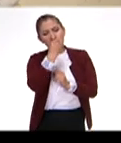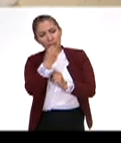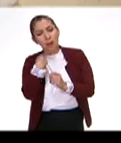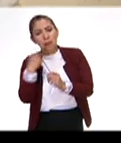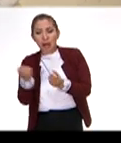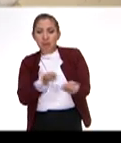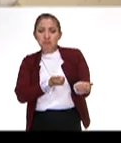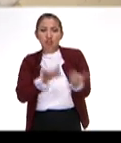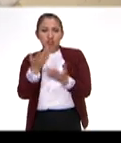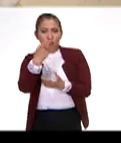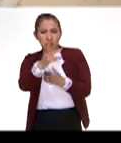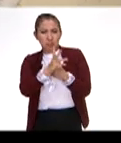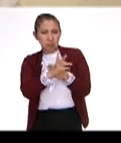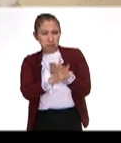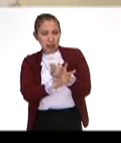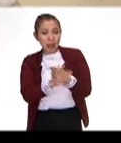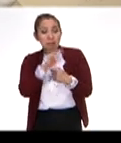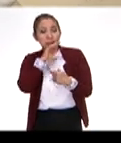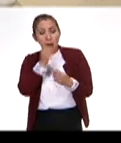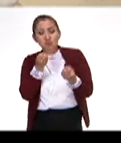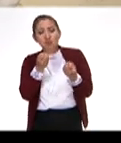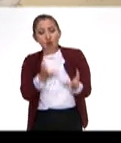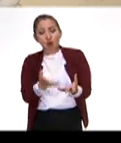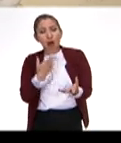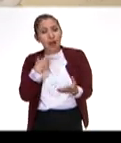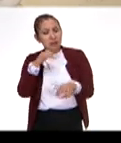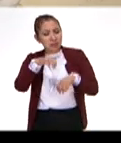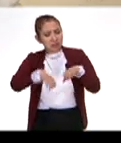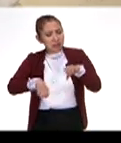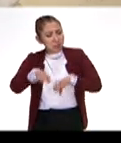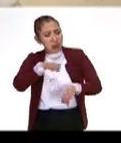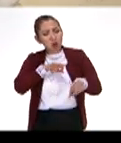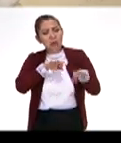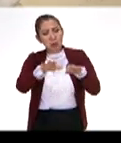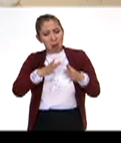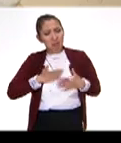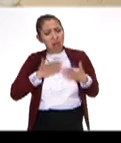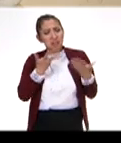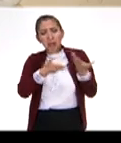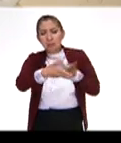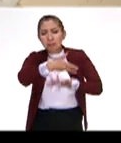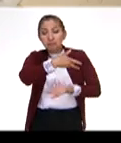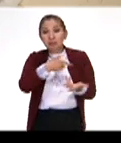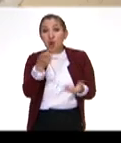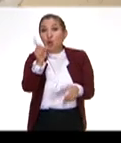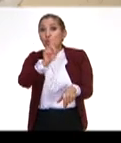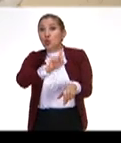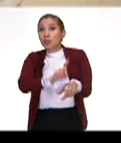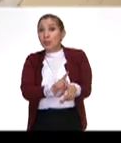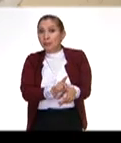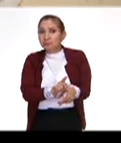lo habían deportado. Mi mamá le dio comida, le dio empleo, hizo confianza, pero uno de